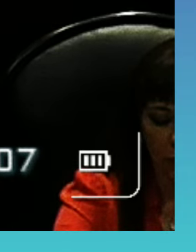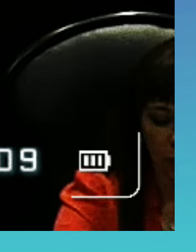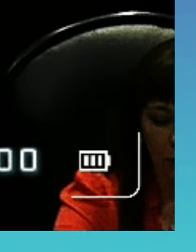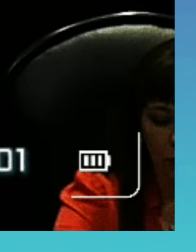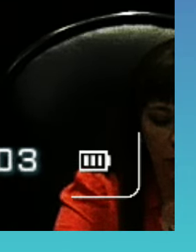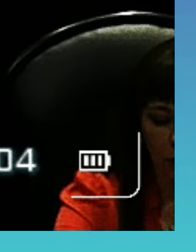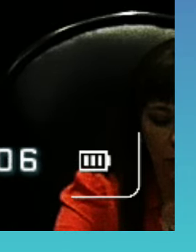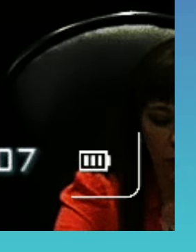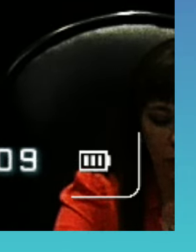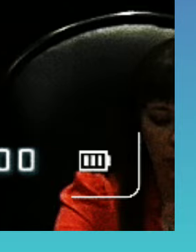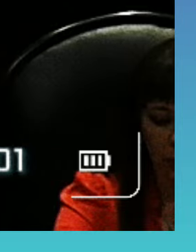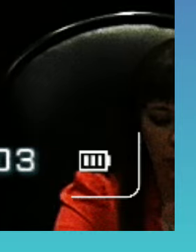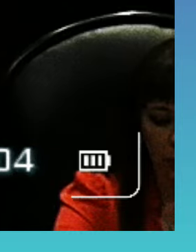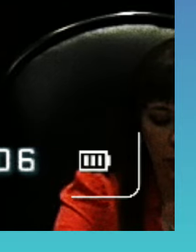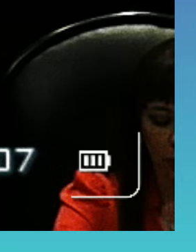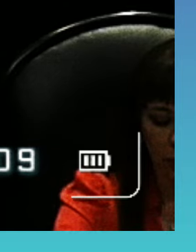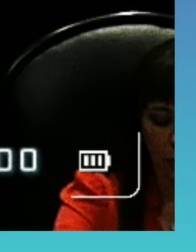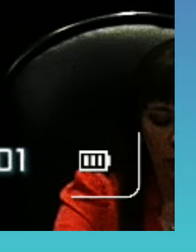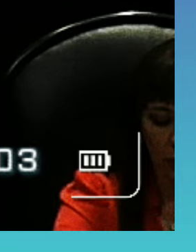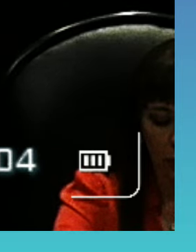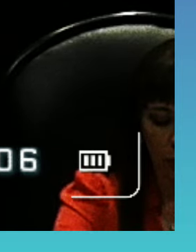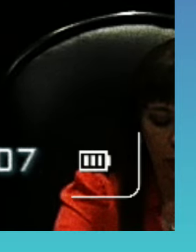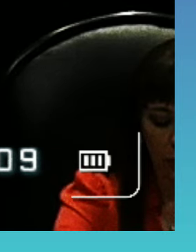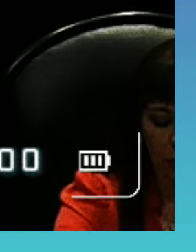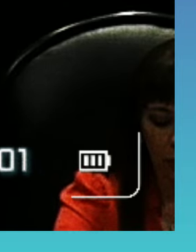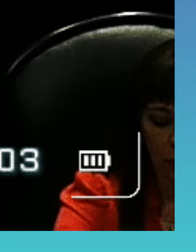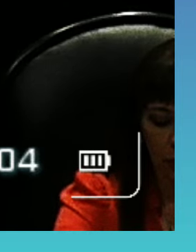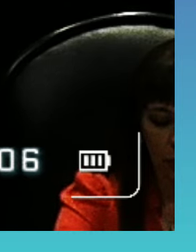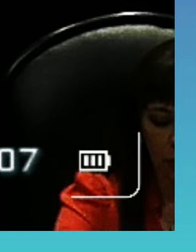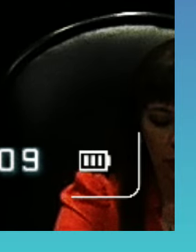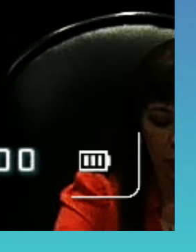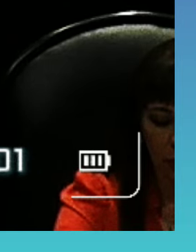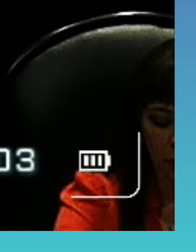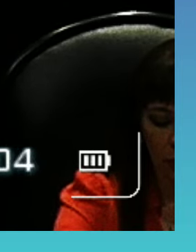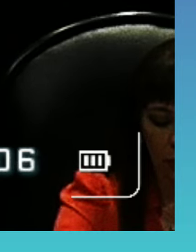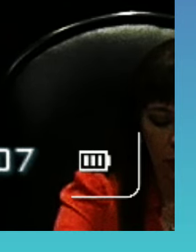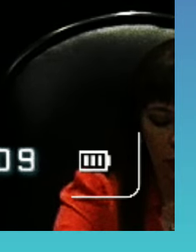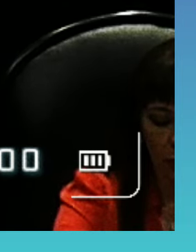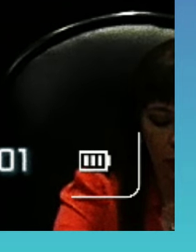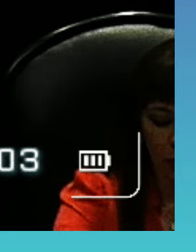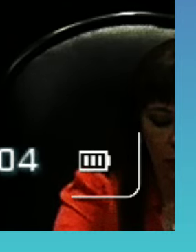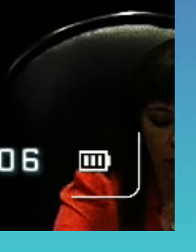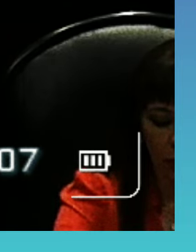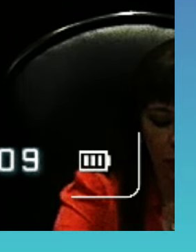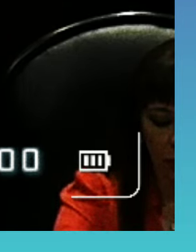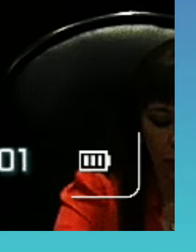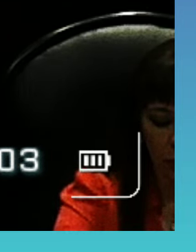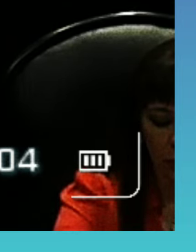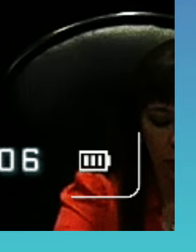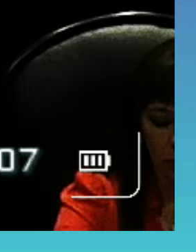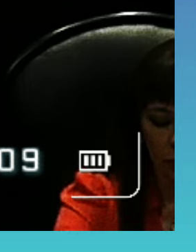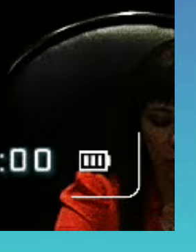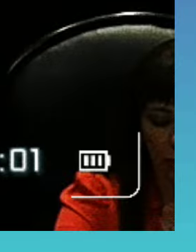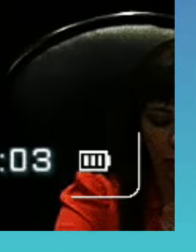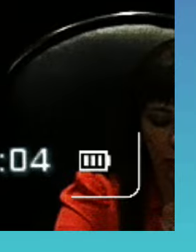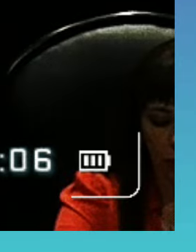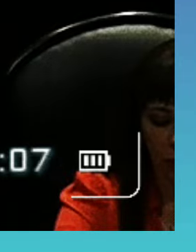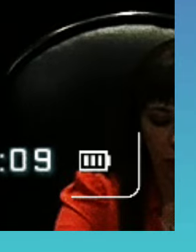que en caso de adiciones y reformas a la Constitución, el juicio de amparo